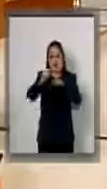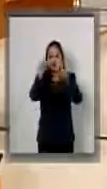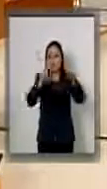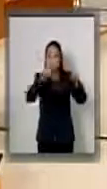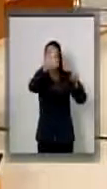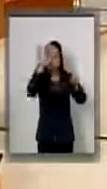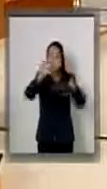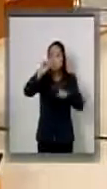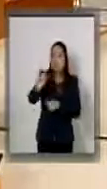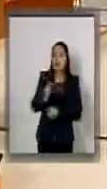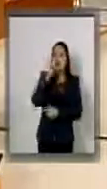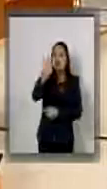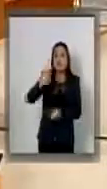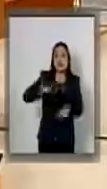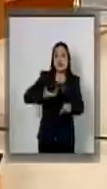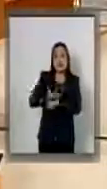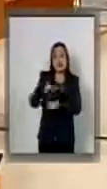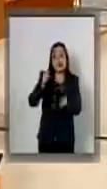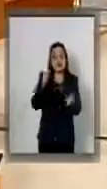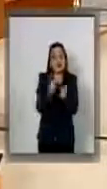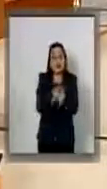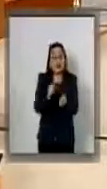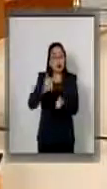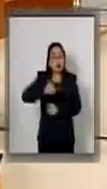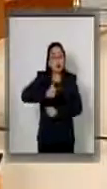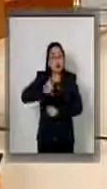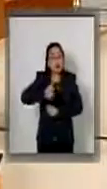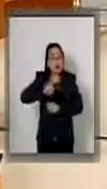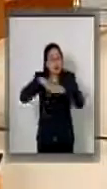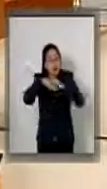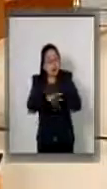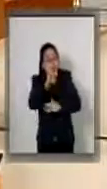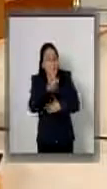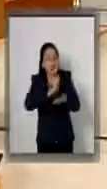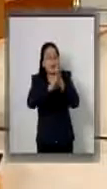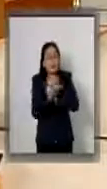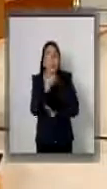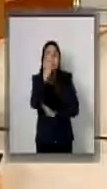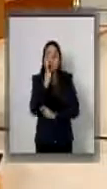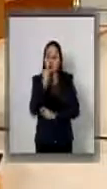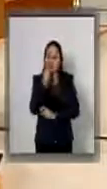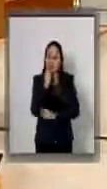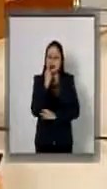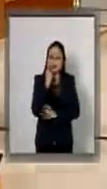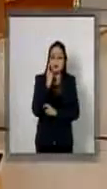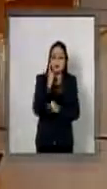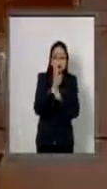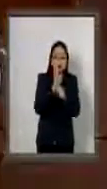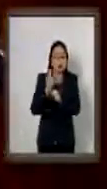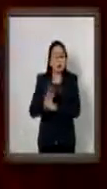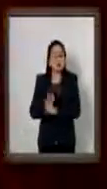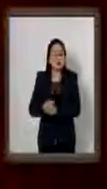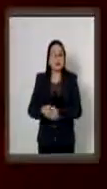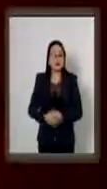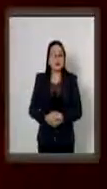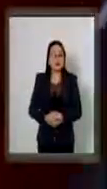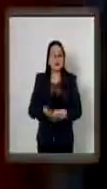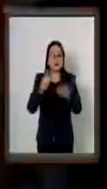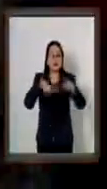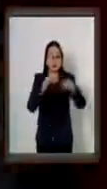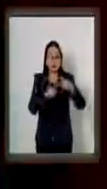28 entidades con Fuerzas Armadas teniendo labores de seguridad pública.